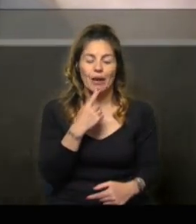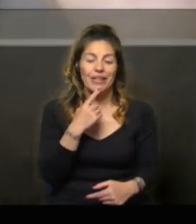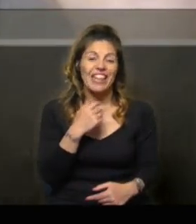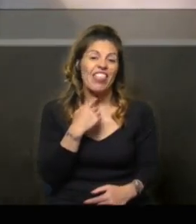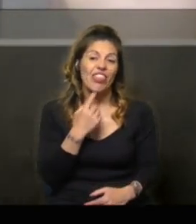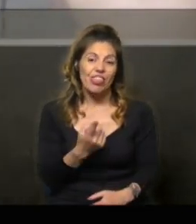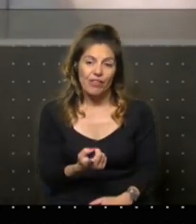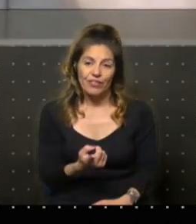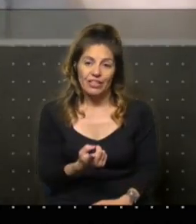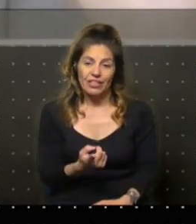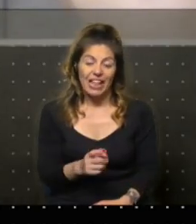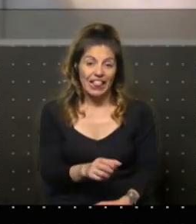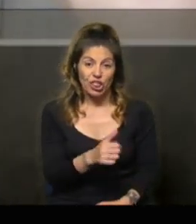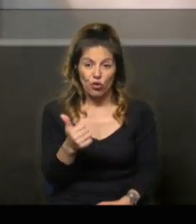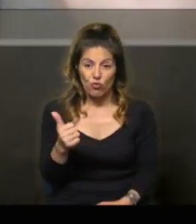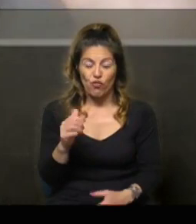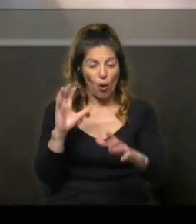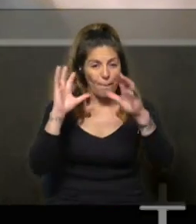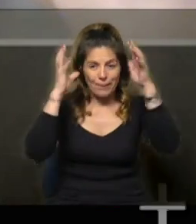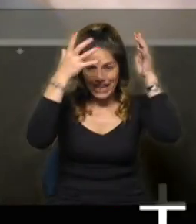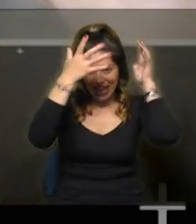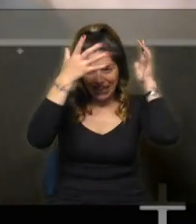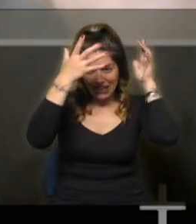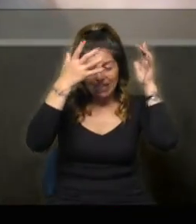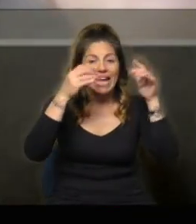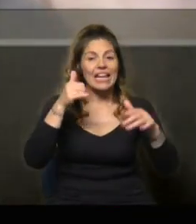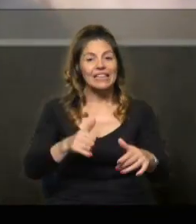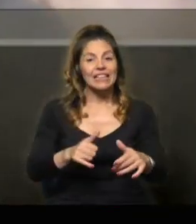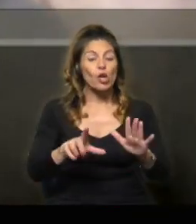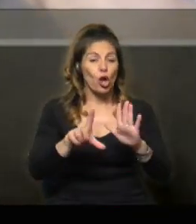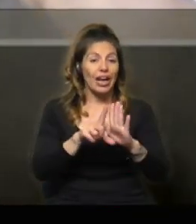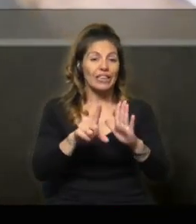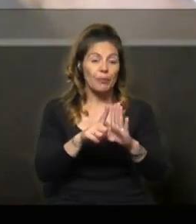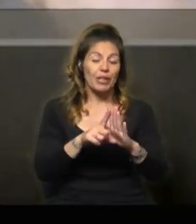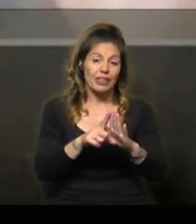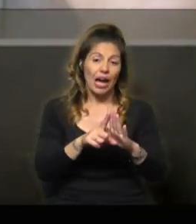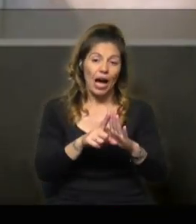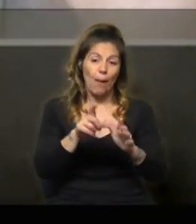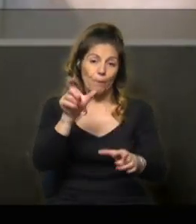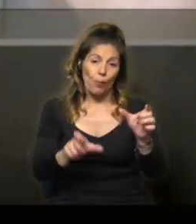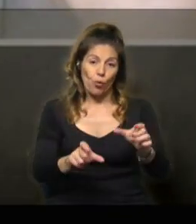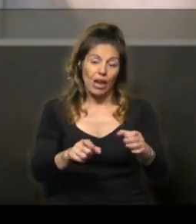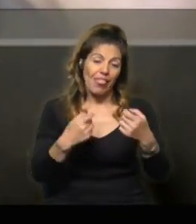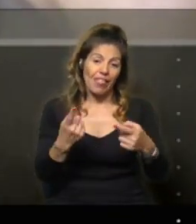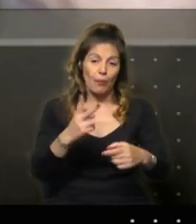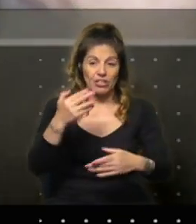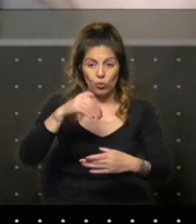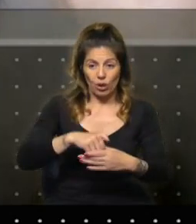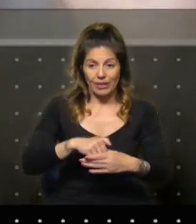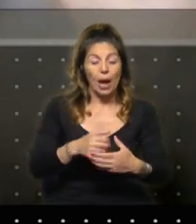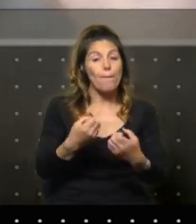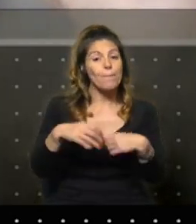débil El Triunfo de de mi ley tiene una legitimidad popular dada por un balot perdió la